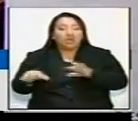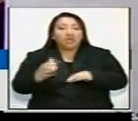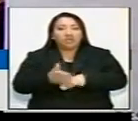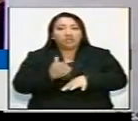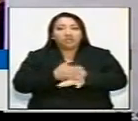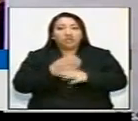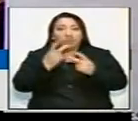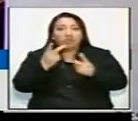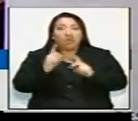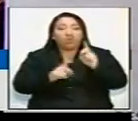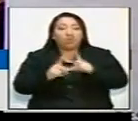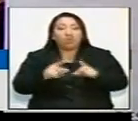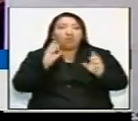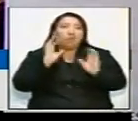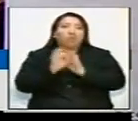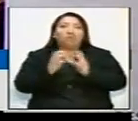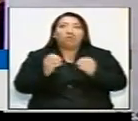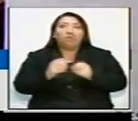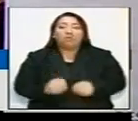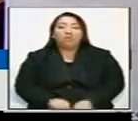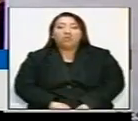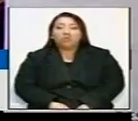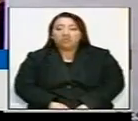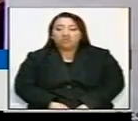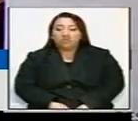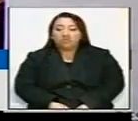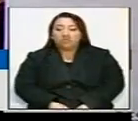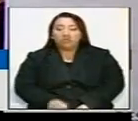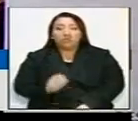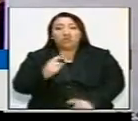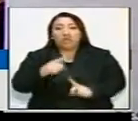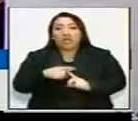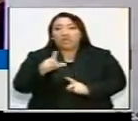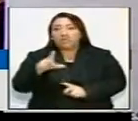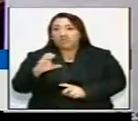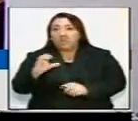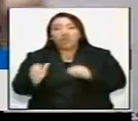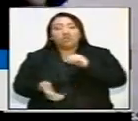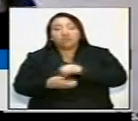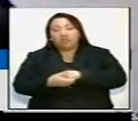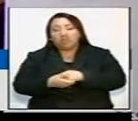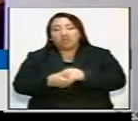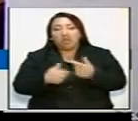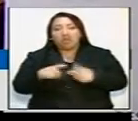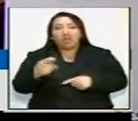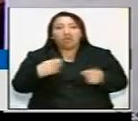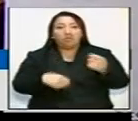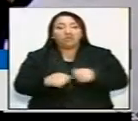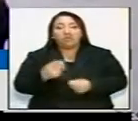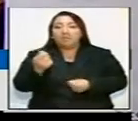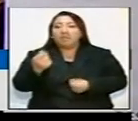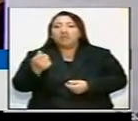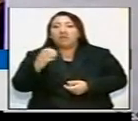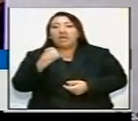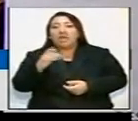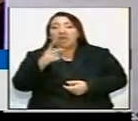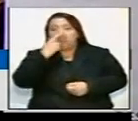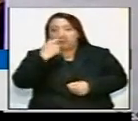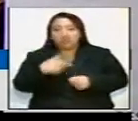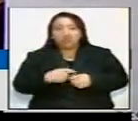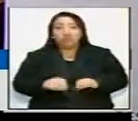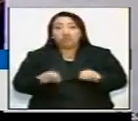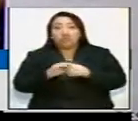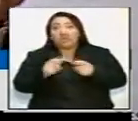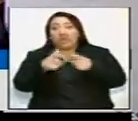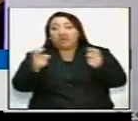viendo áreas como por ejemplo tratados de libre comercio, precio del carbono, lo cual es un tema